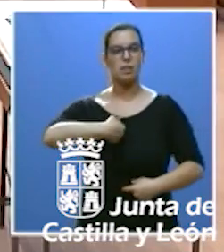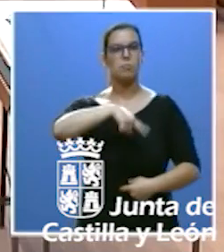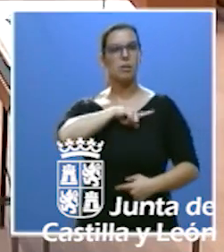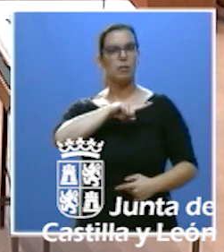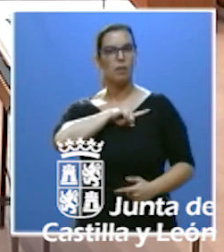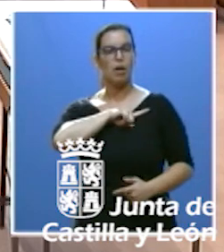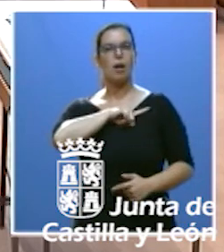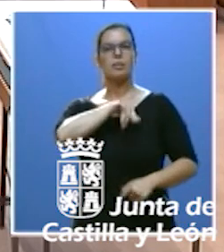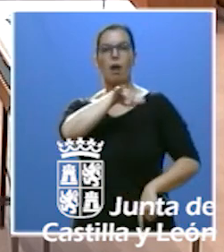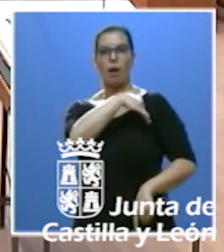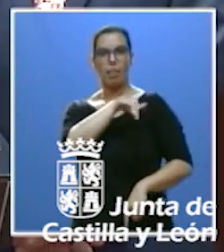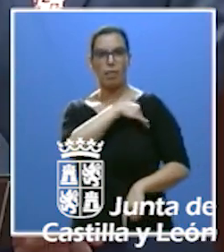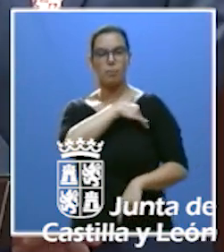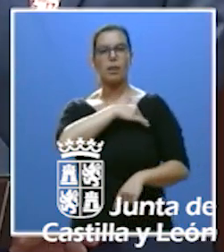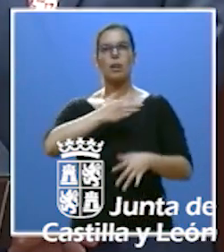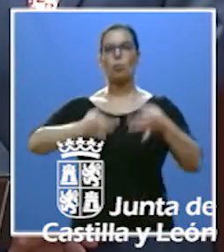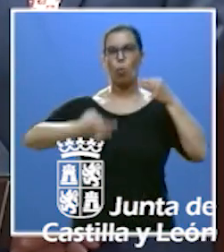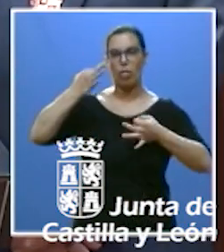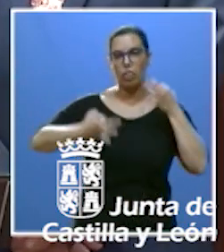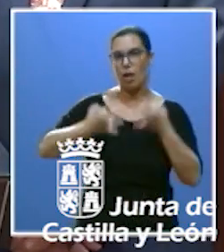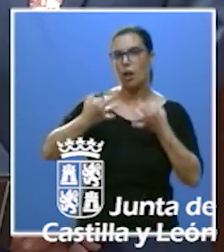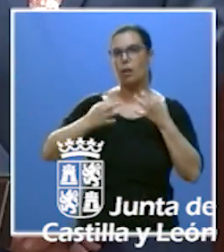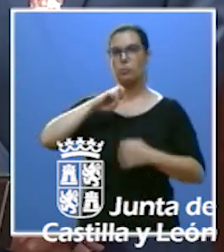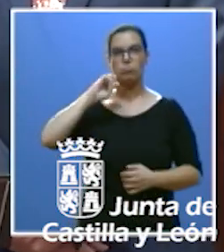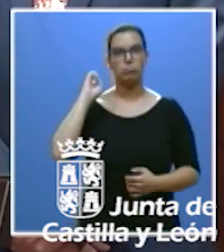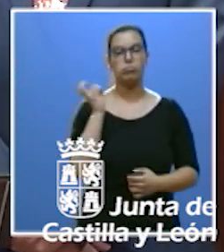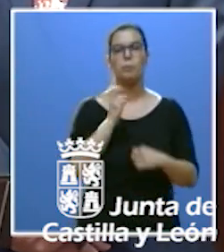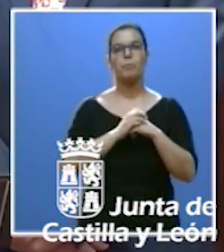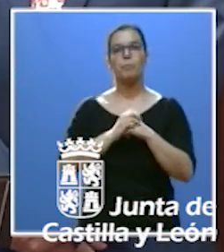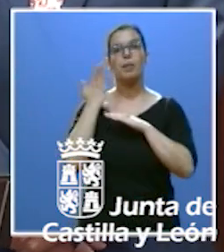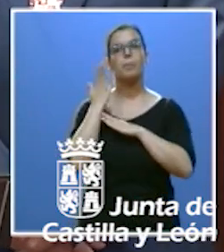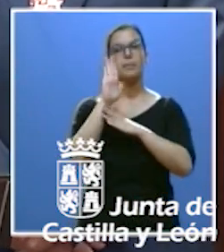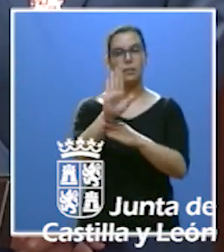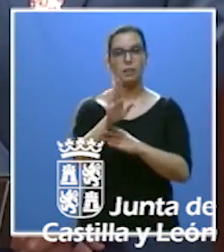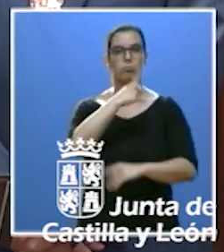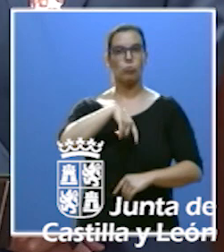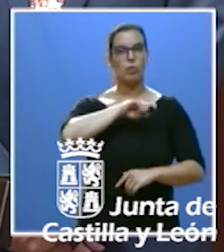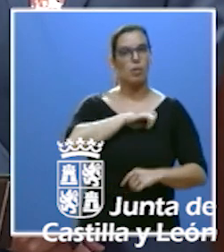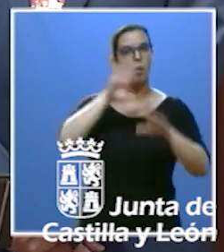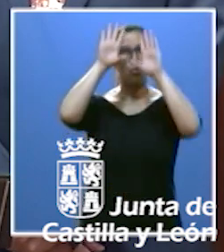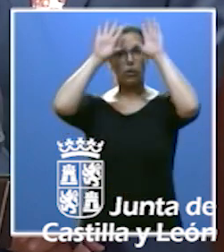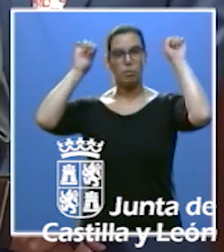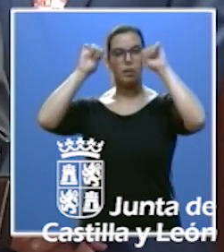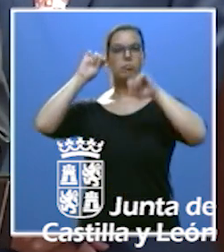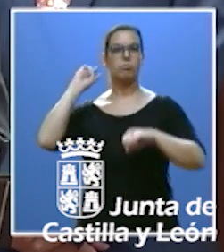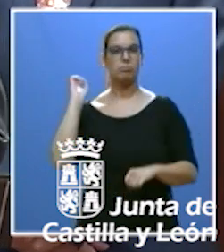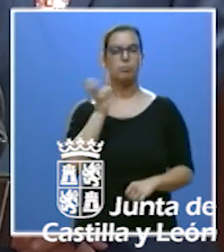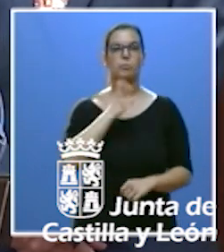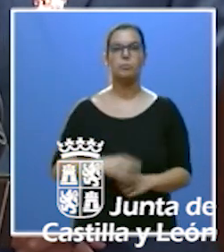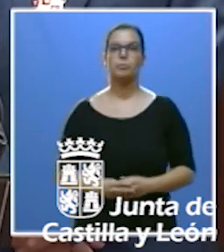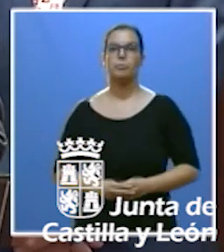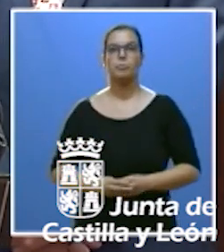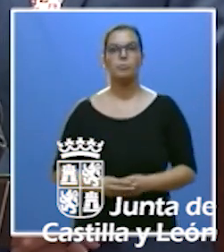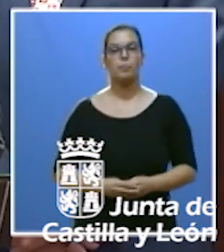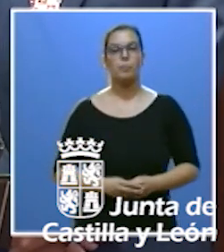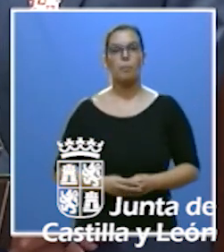militares, académicas y judiciales, representantes de las fuerzas y cuerpos de seguridad del Estado,